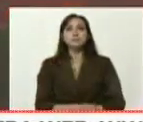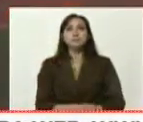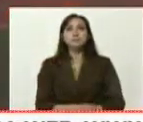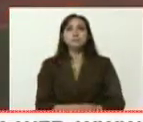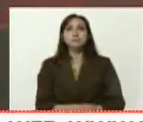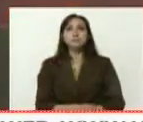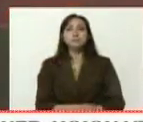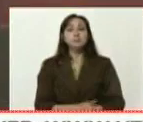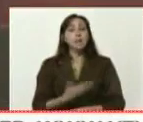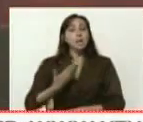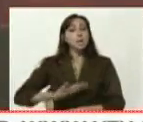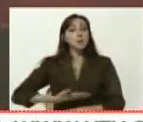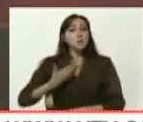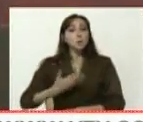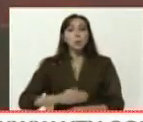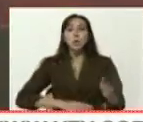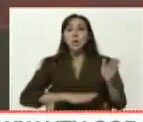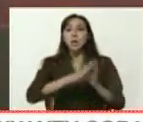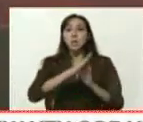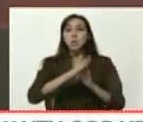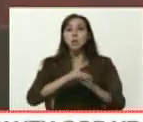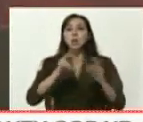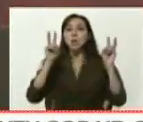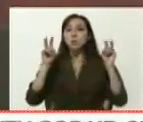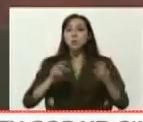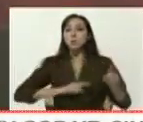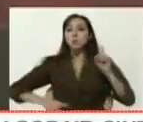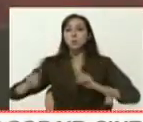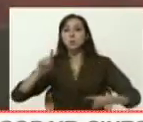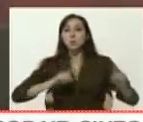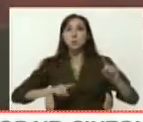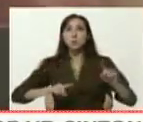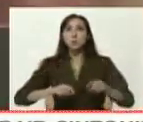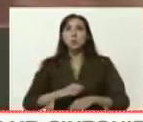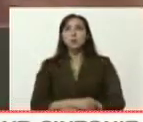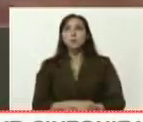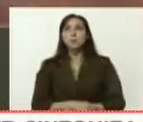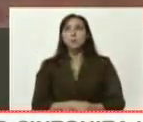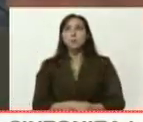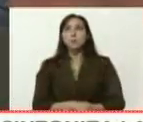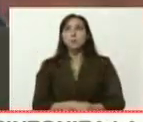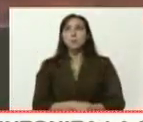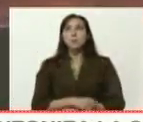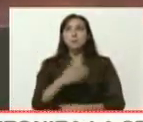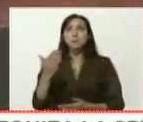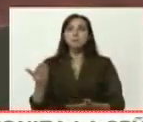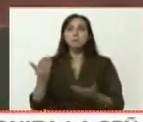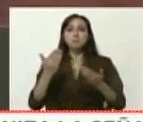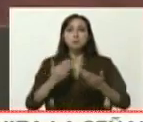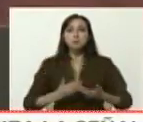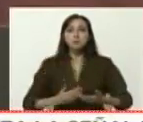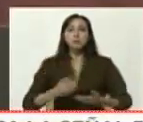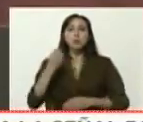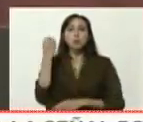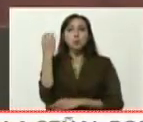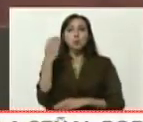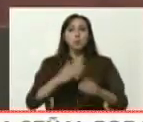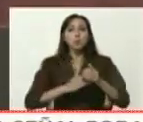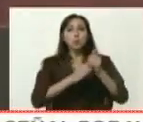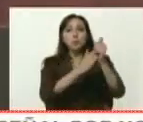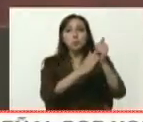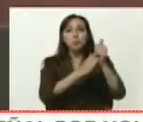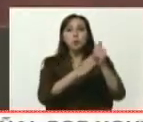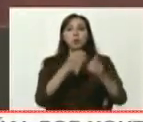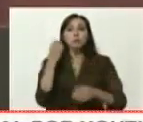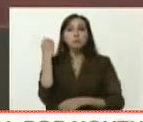Bien importante lo que es el desarrollo de esta nueva movilización, el huracán bolivariano recibiendo los delegados y delegadas del Foro de Sao Paulo. Regresamos al